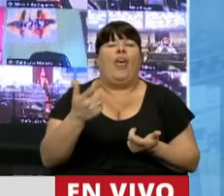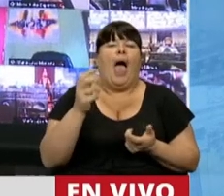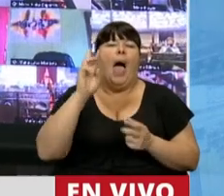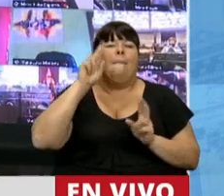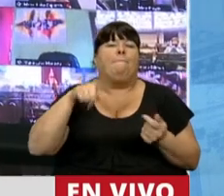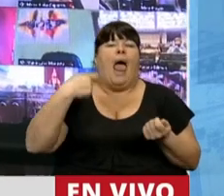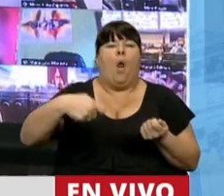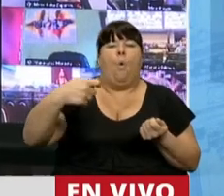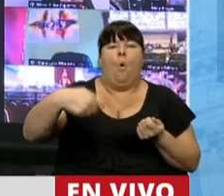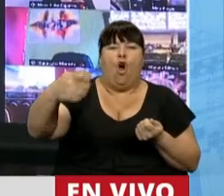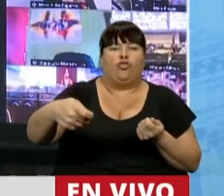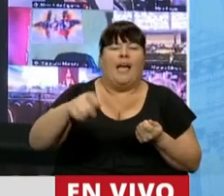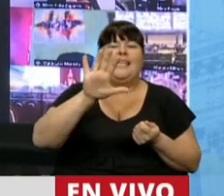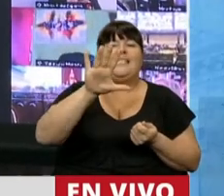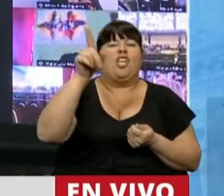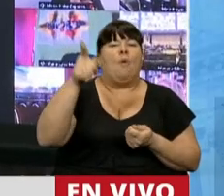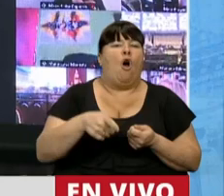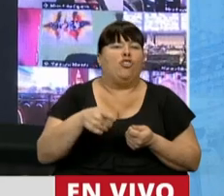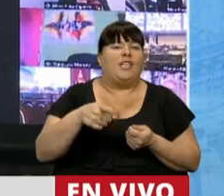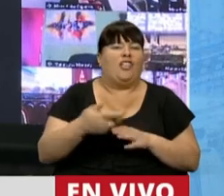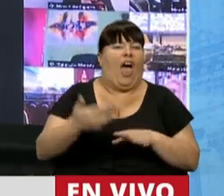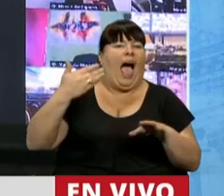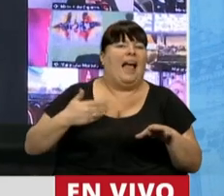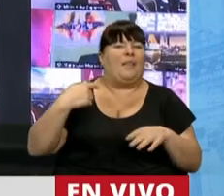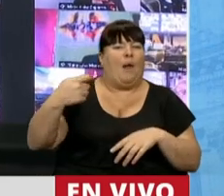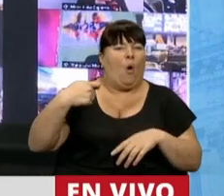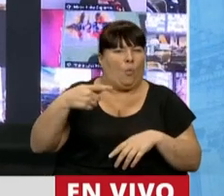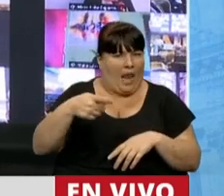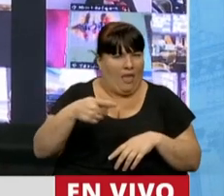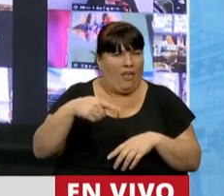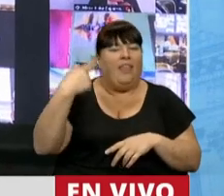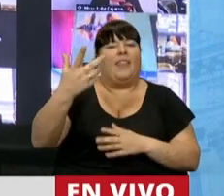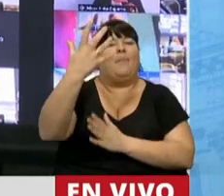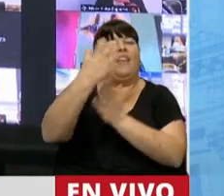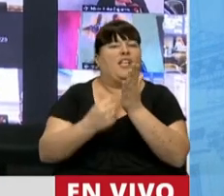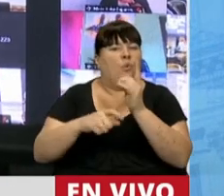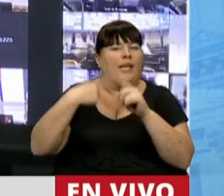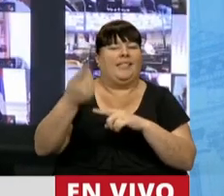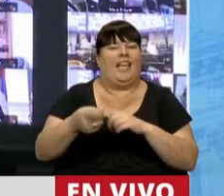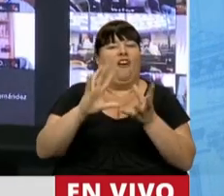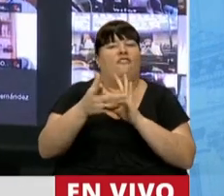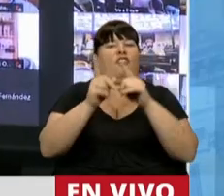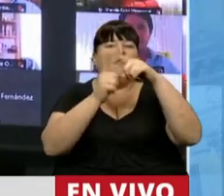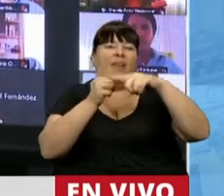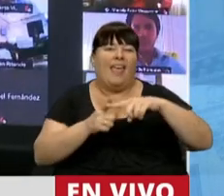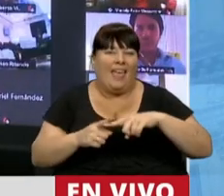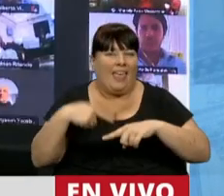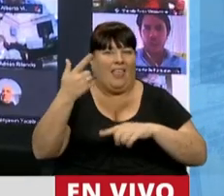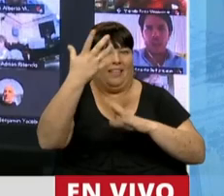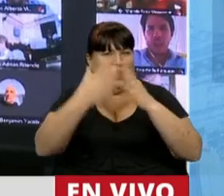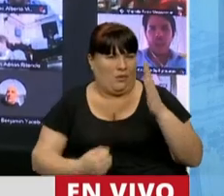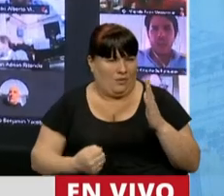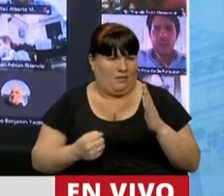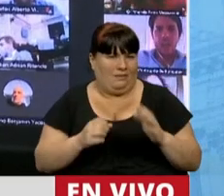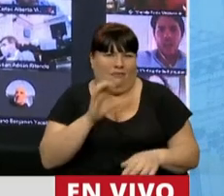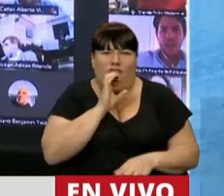un plan de cuotas un 5% de anticipo a los jubilados que se lo va a descontar después de la nueva fórmula jubilatoria.